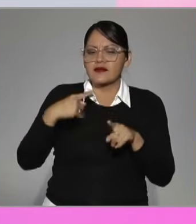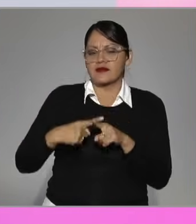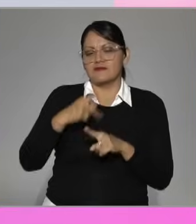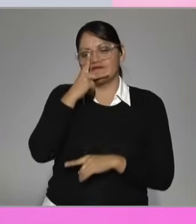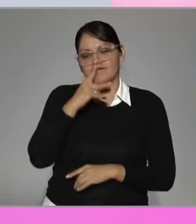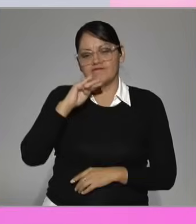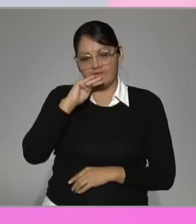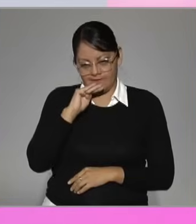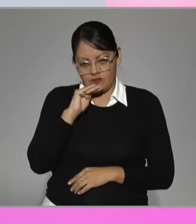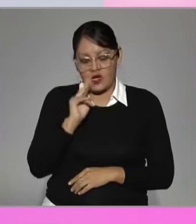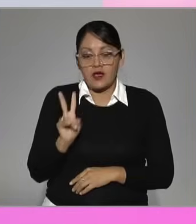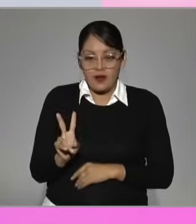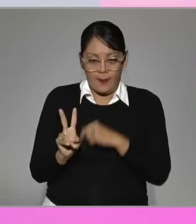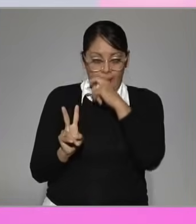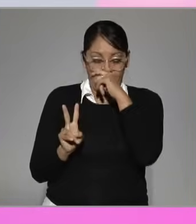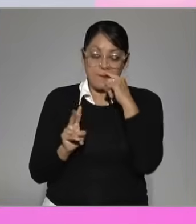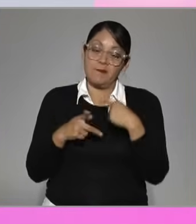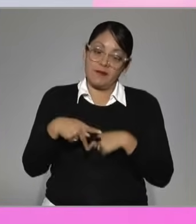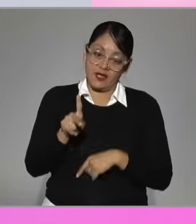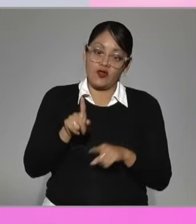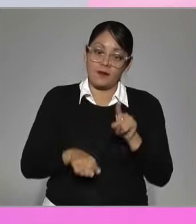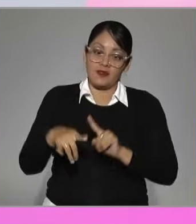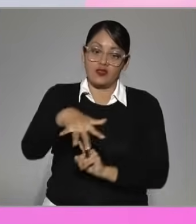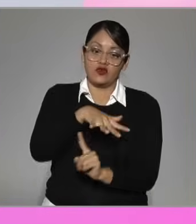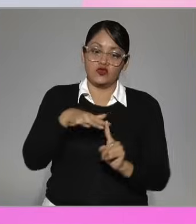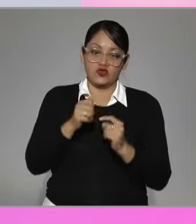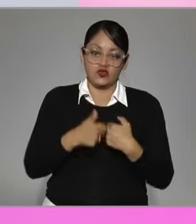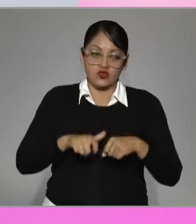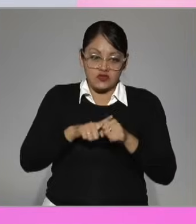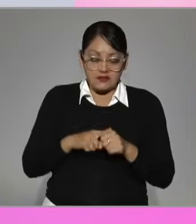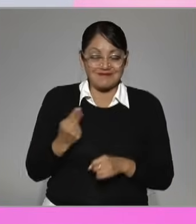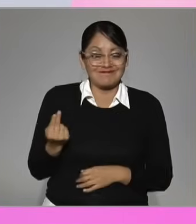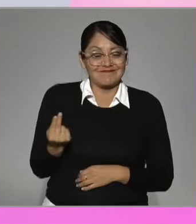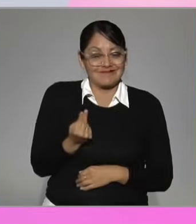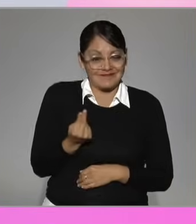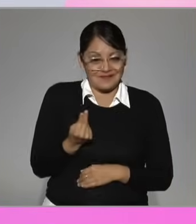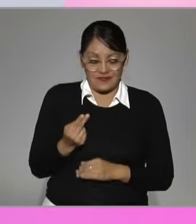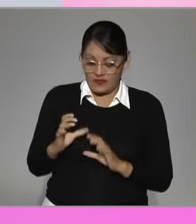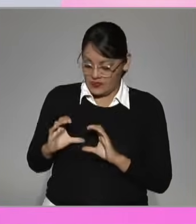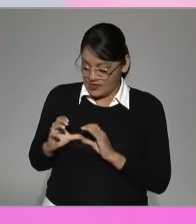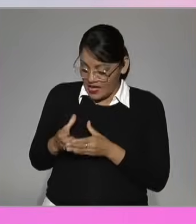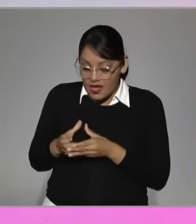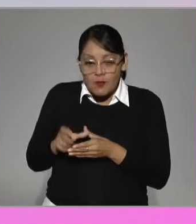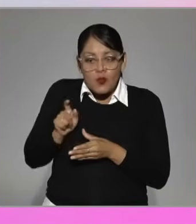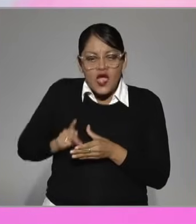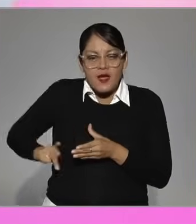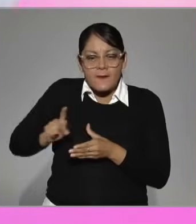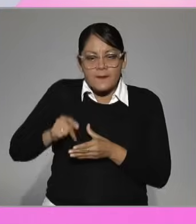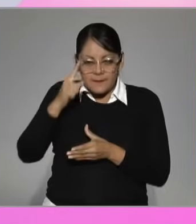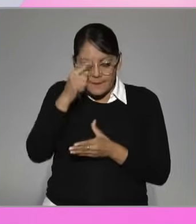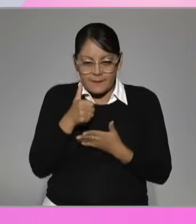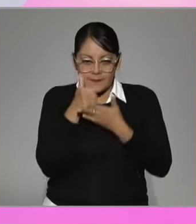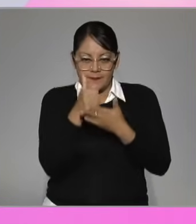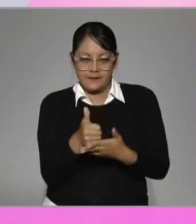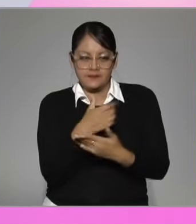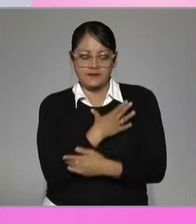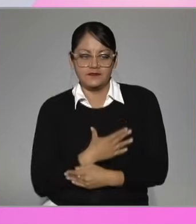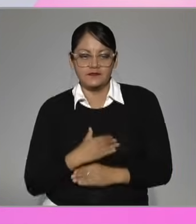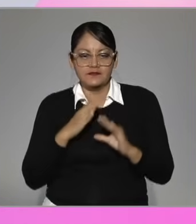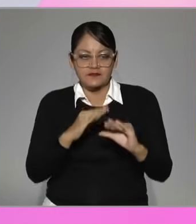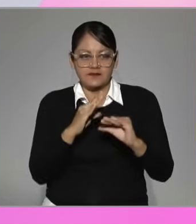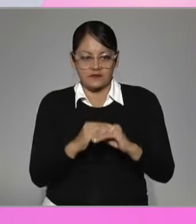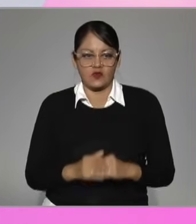papás, pero también depende del contexto social. Como dicen que se requiere una tribu para criar un niño. Anilú Solorio.